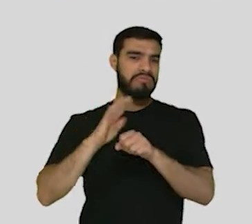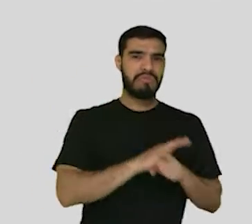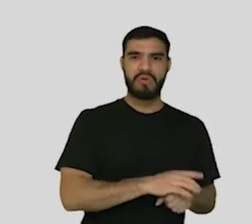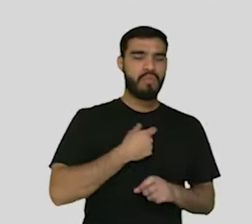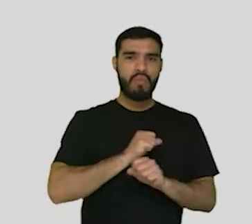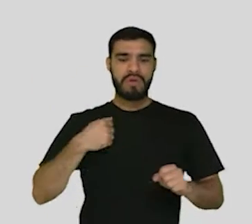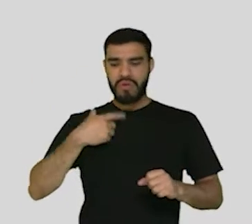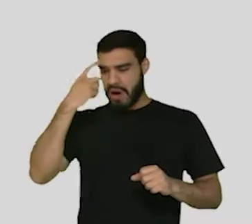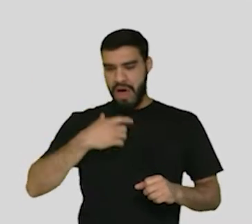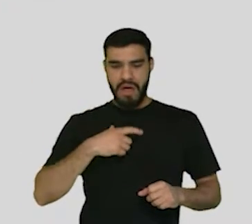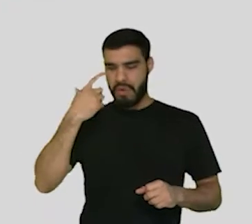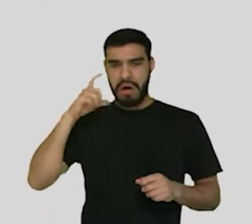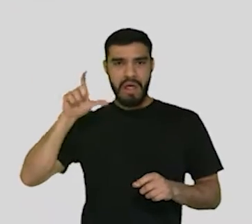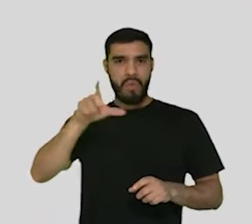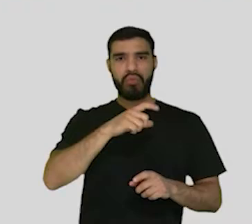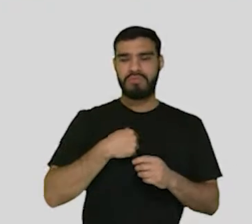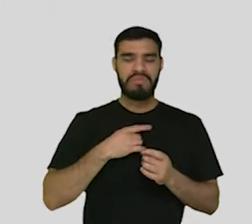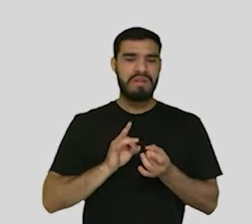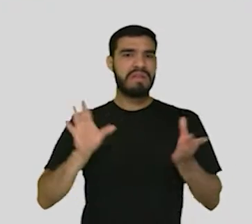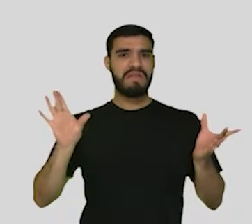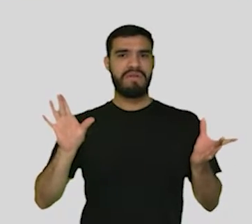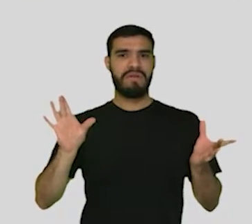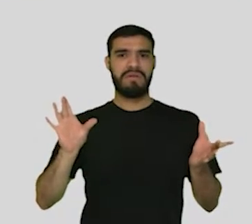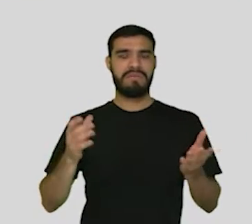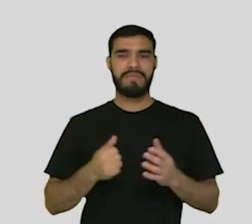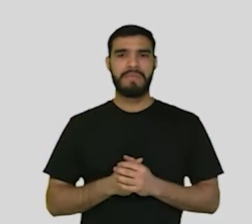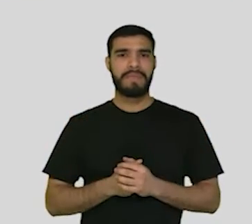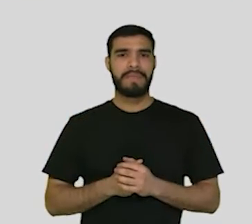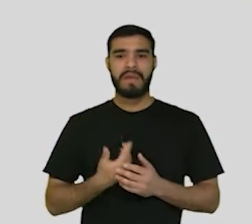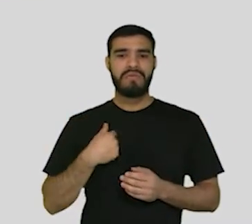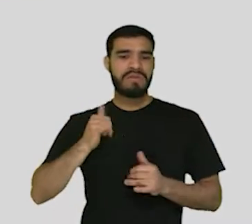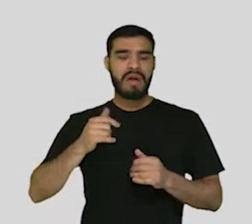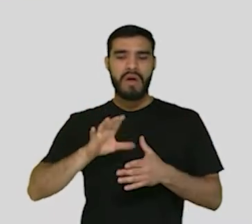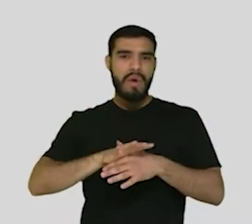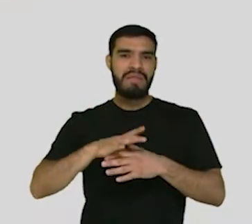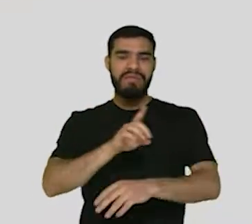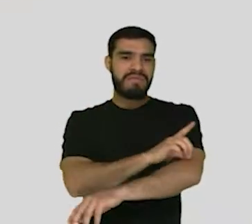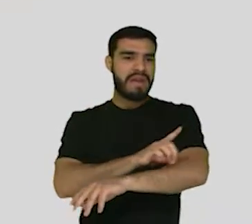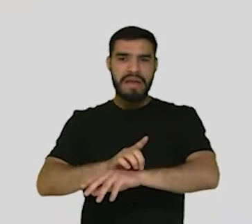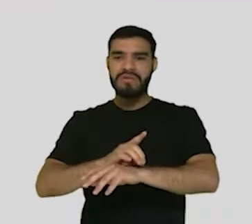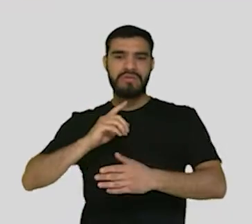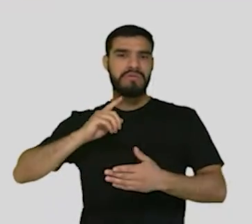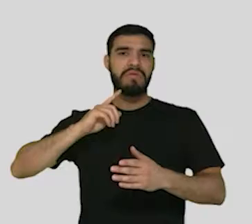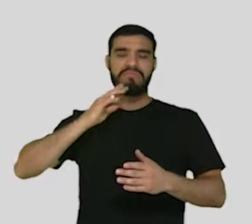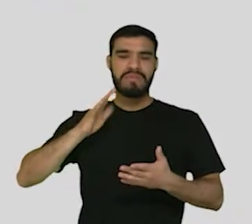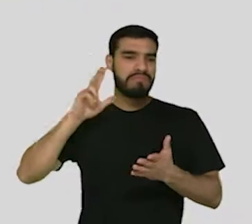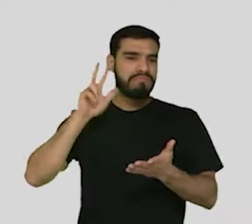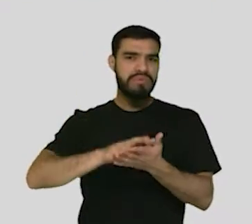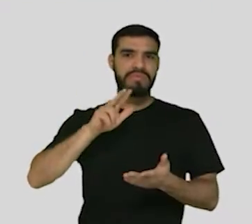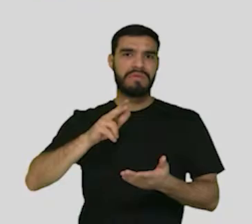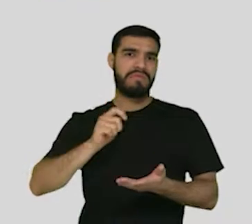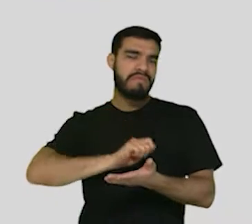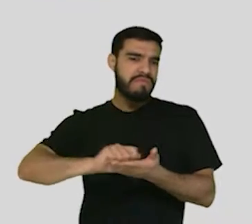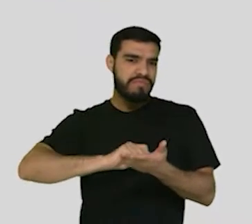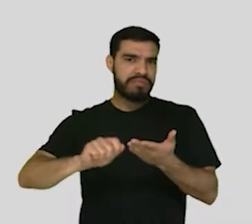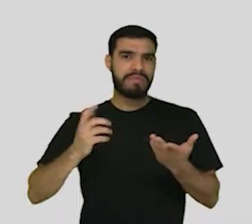ore ayepa va esa pa upea pe plena dictadura pose de cuay opea co árabe ore lo güero